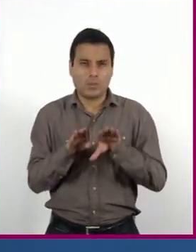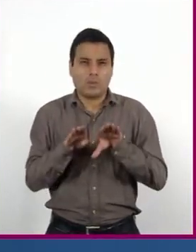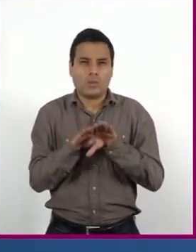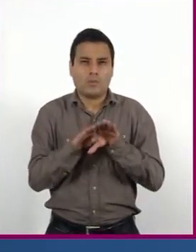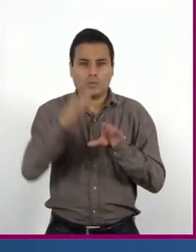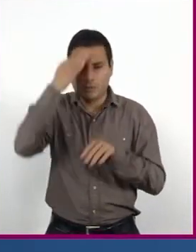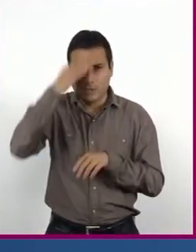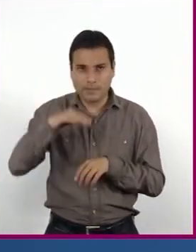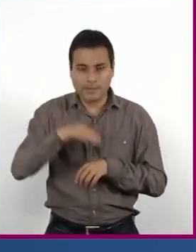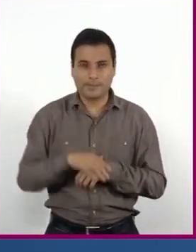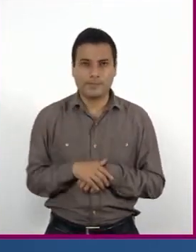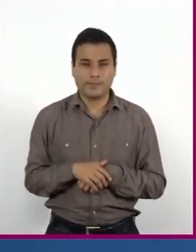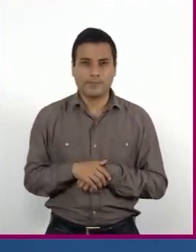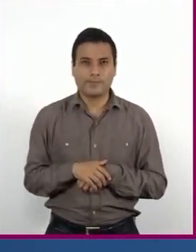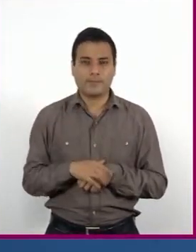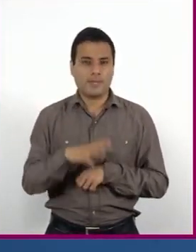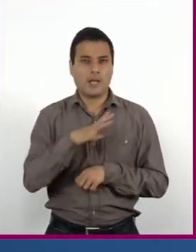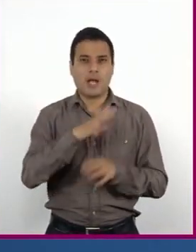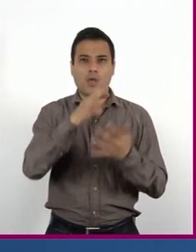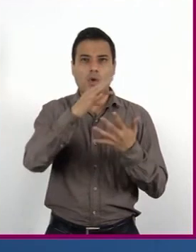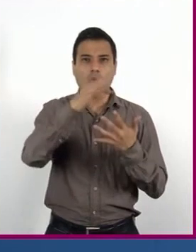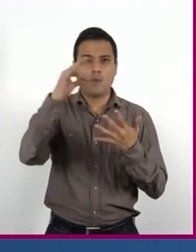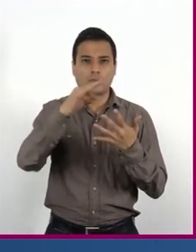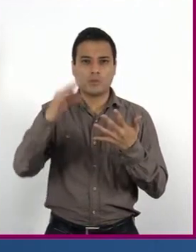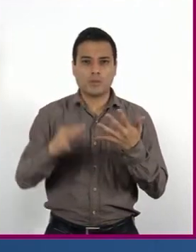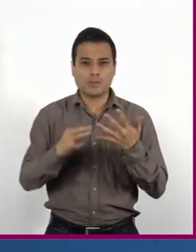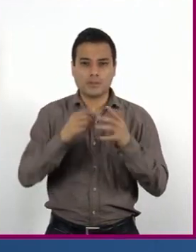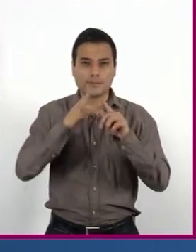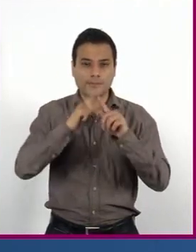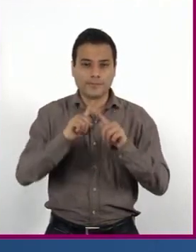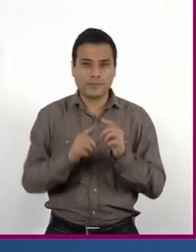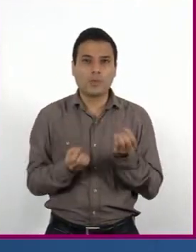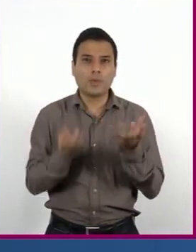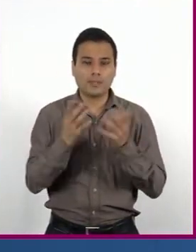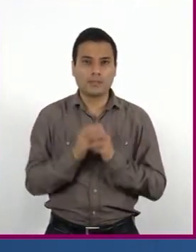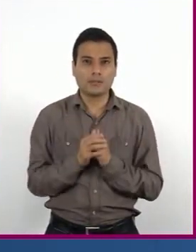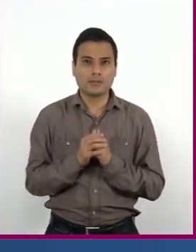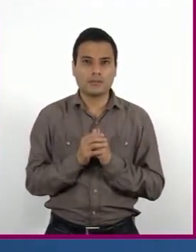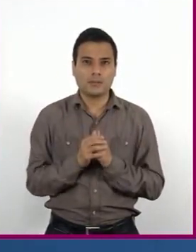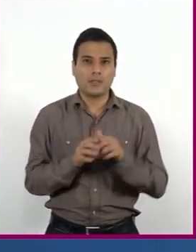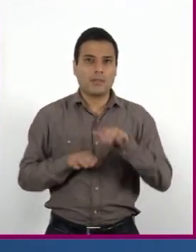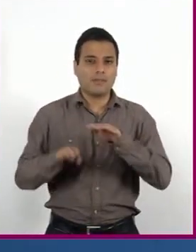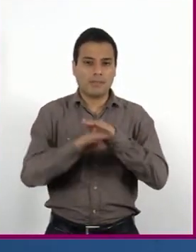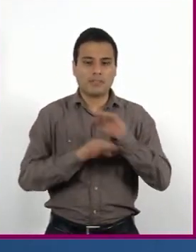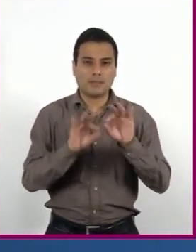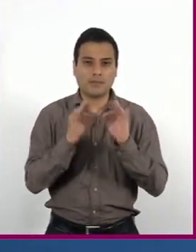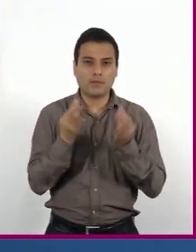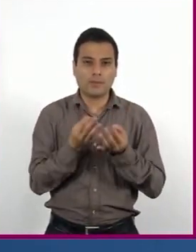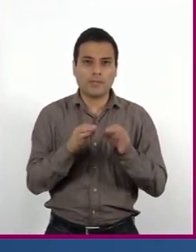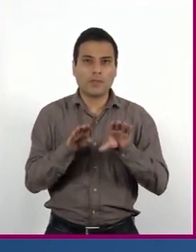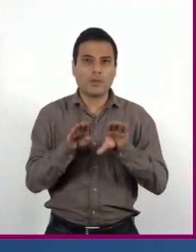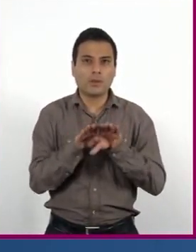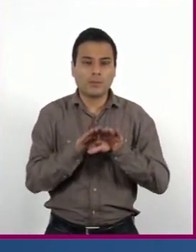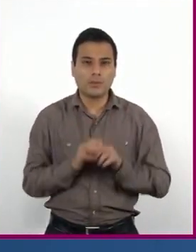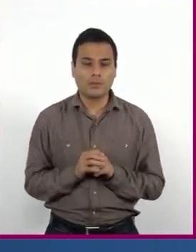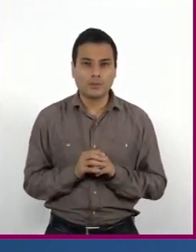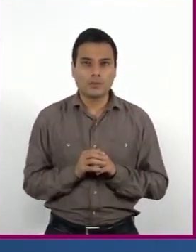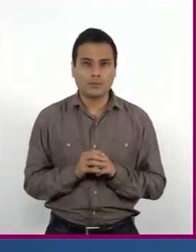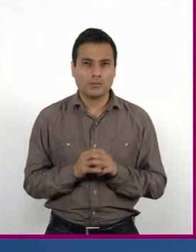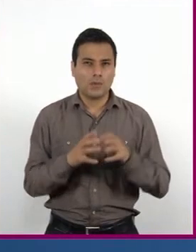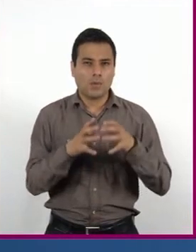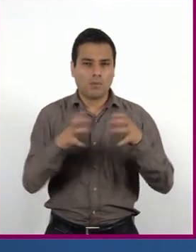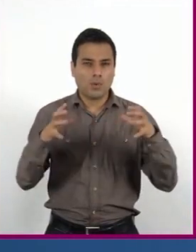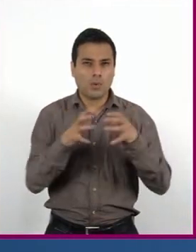determinarlo? ¿Cuántas opciones tenemos? ¿Cómo es la forma de sus bases? El volumen de un cuerpo geométrico